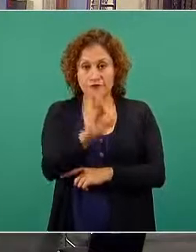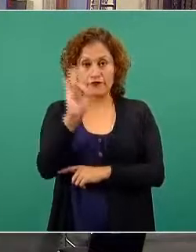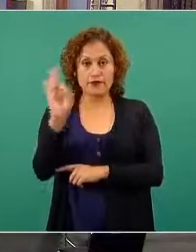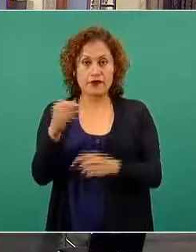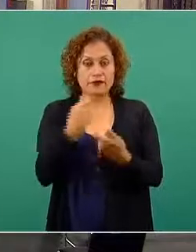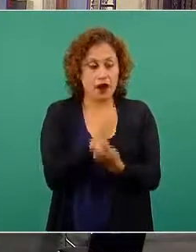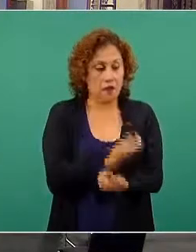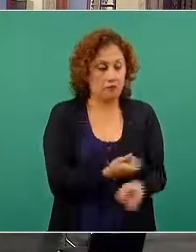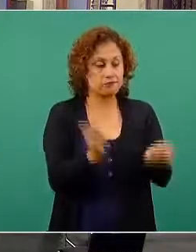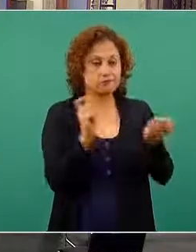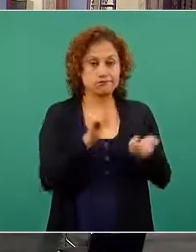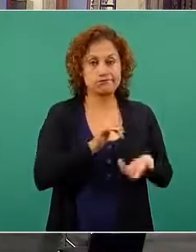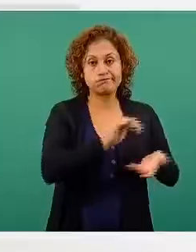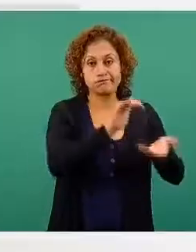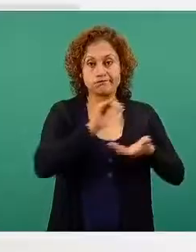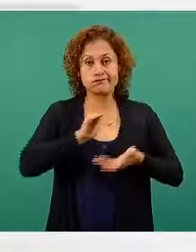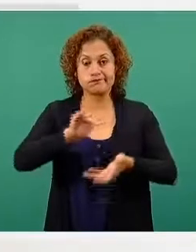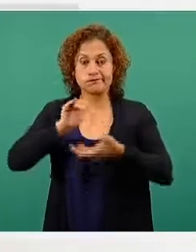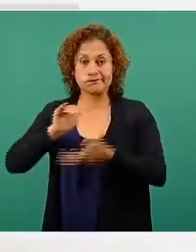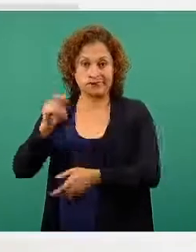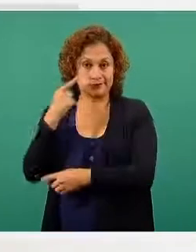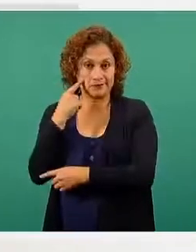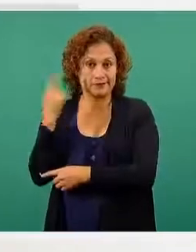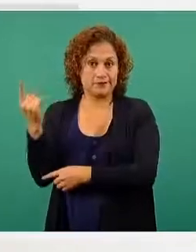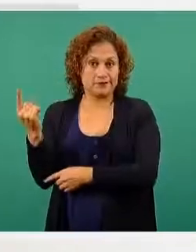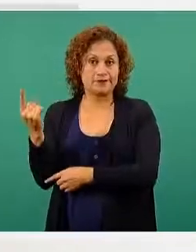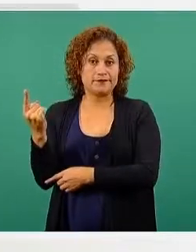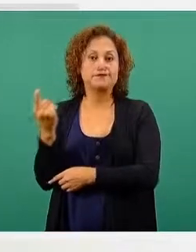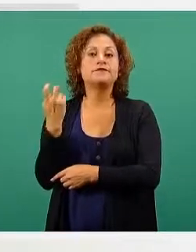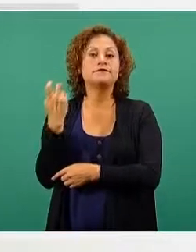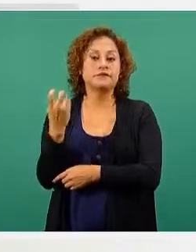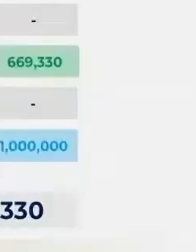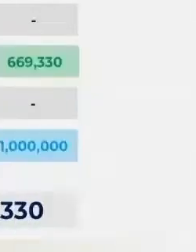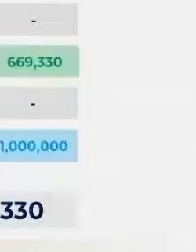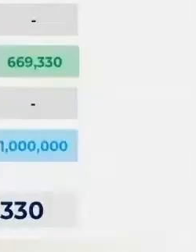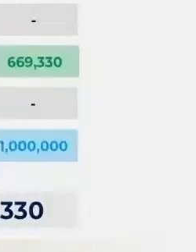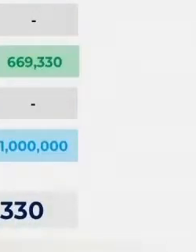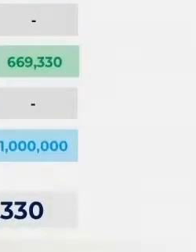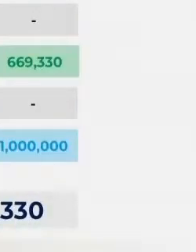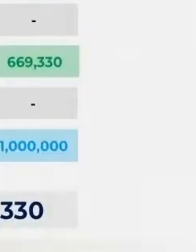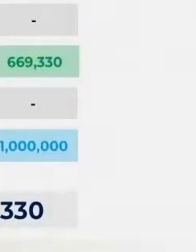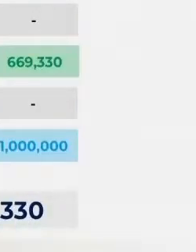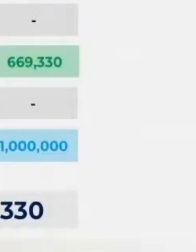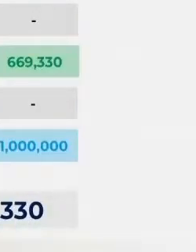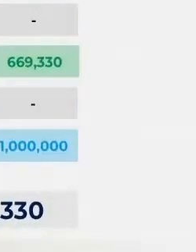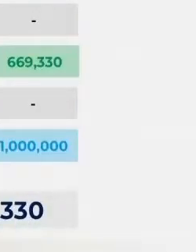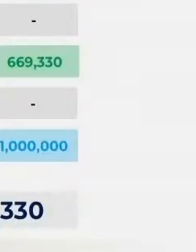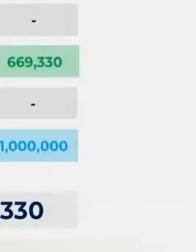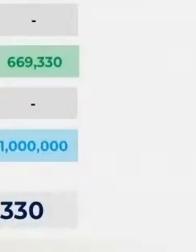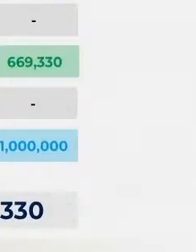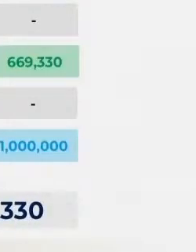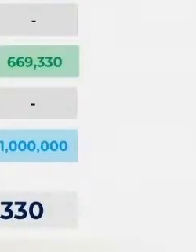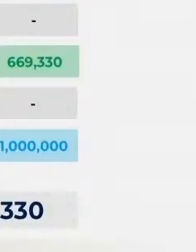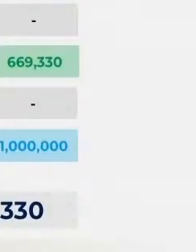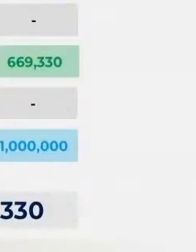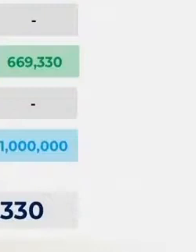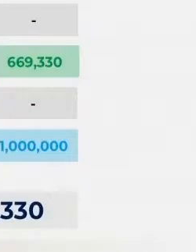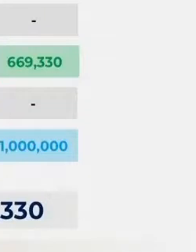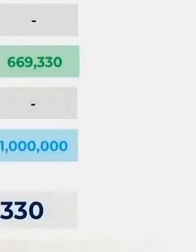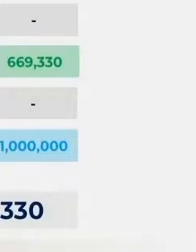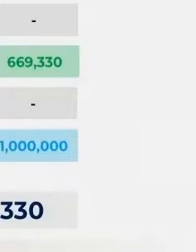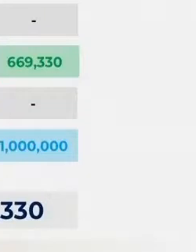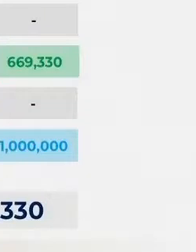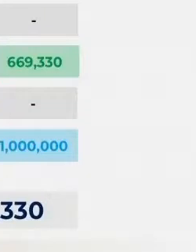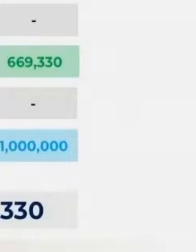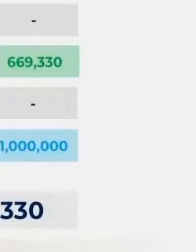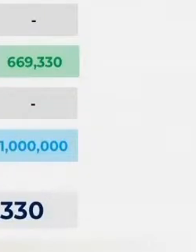porque notarán la diferencia, esta cifra es menor a la que hemos venido presentando. ¿Cuál es la razón? Uno de los lotes no fue todavía liberado,